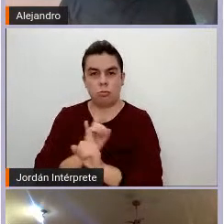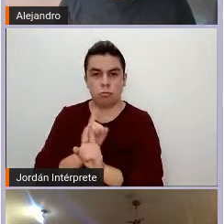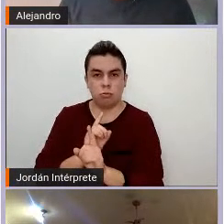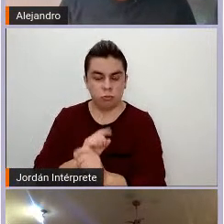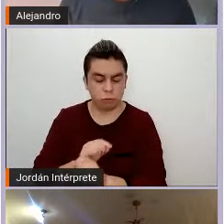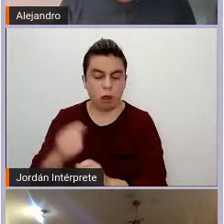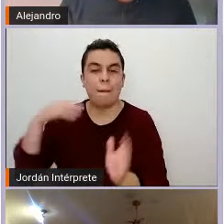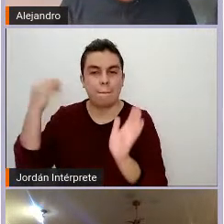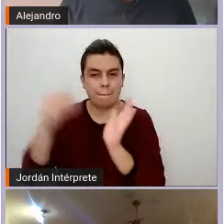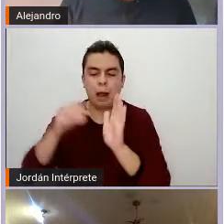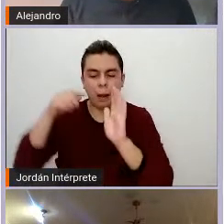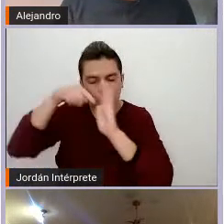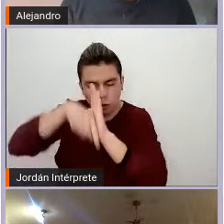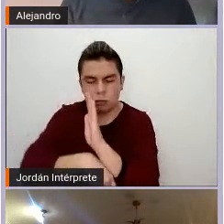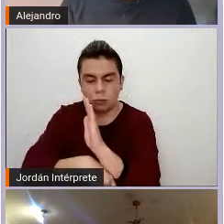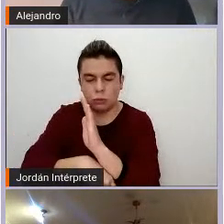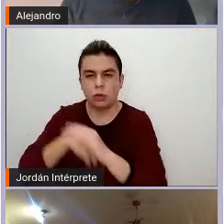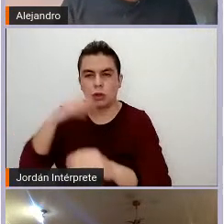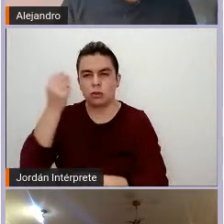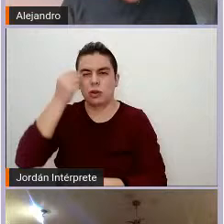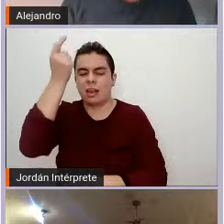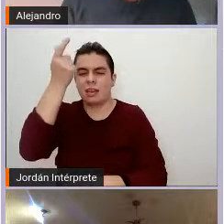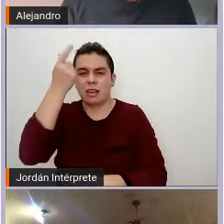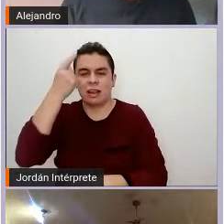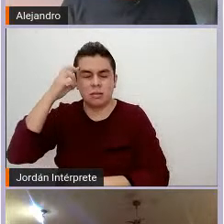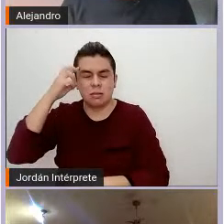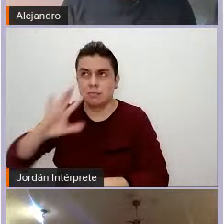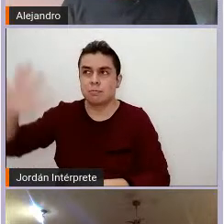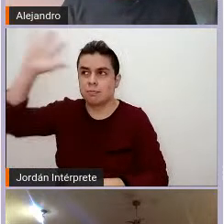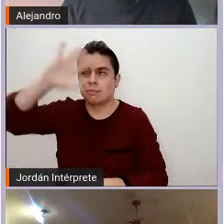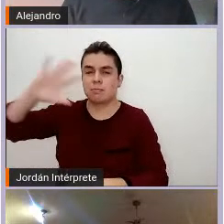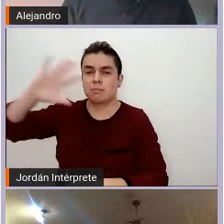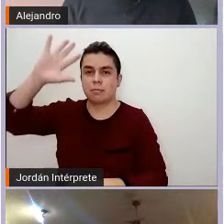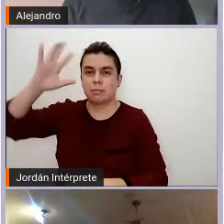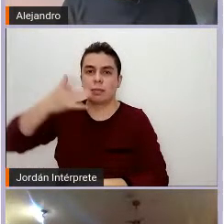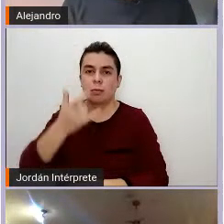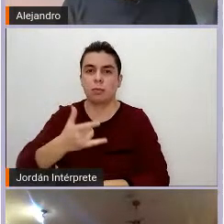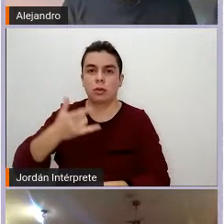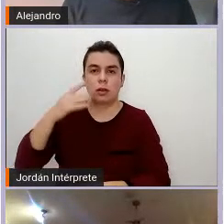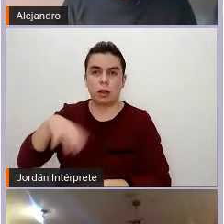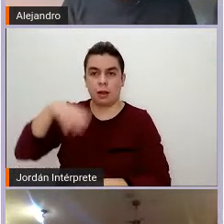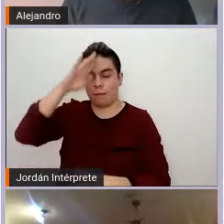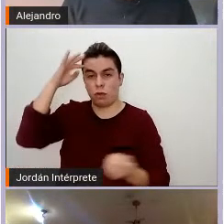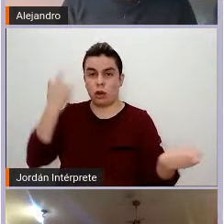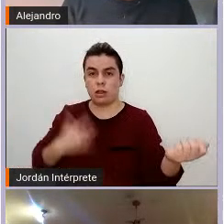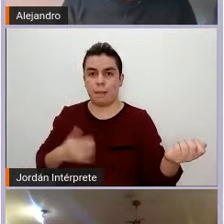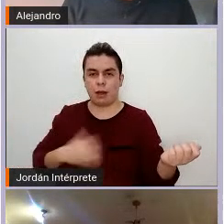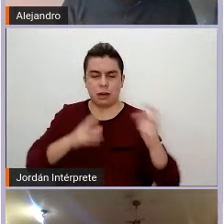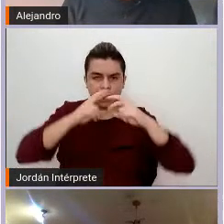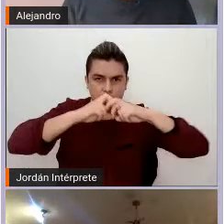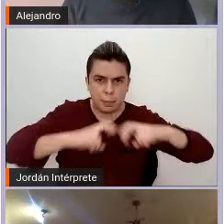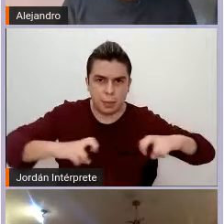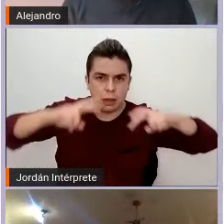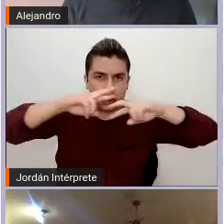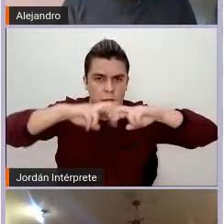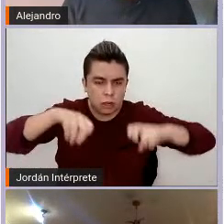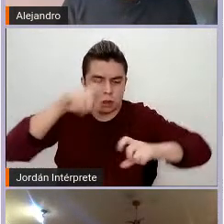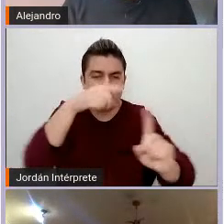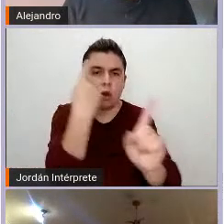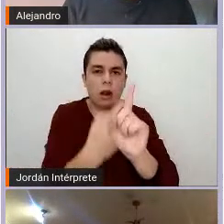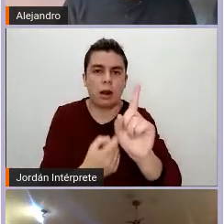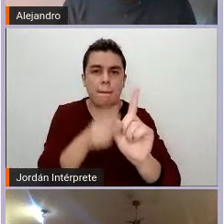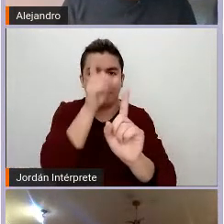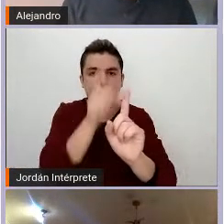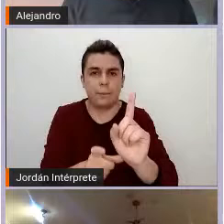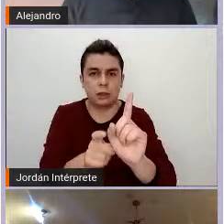esta idea interdisciplinaria proviene de la investigación de Parra sobre cantoras populares que, entre otras cosas, también eran